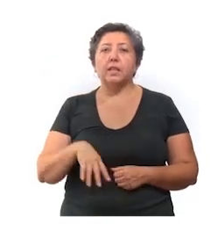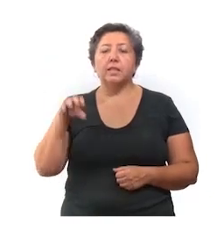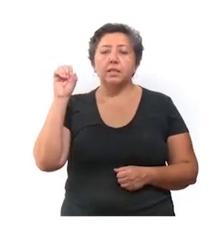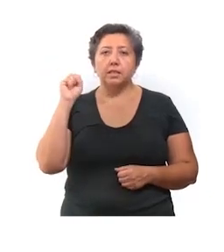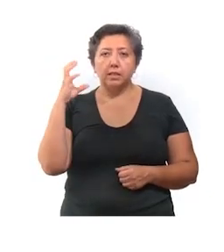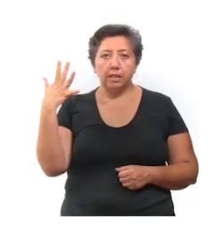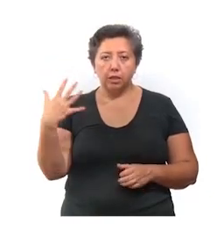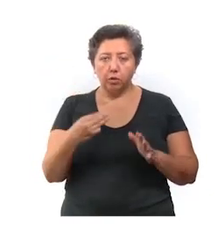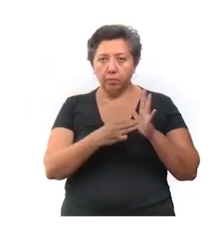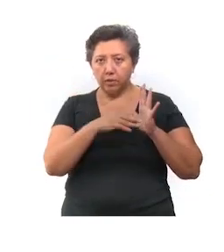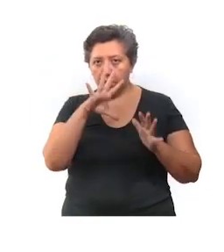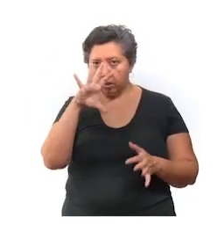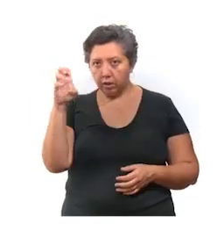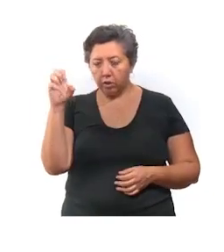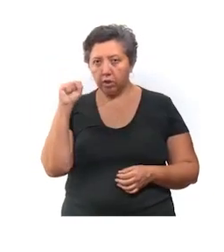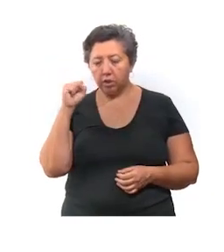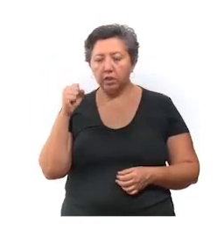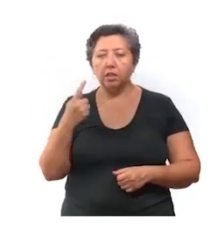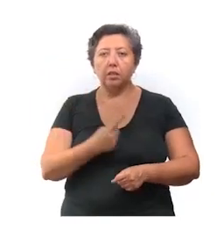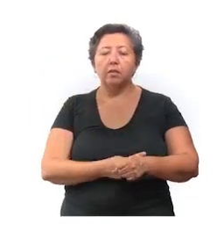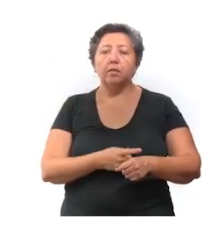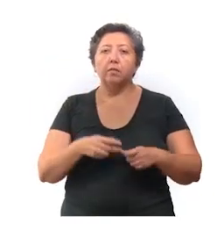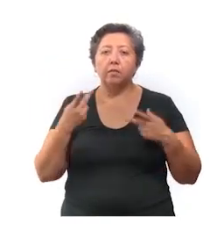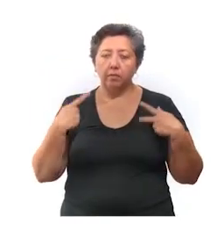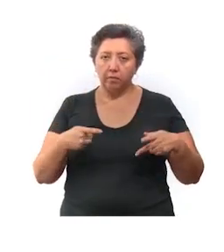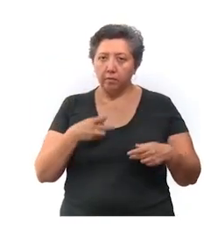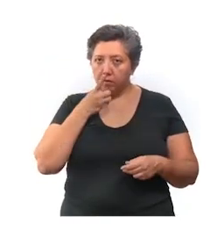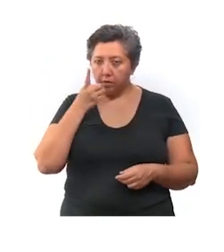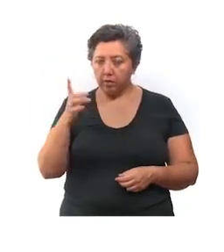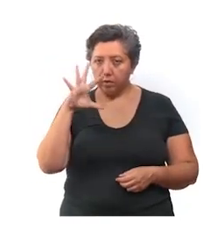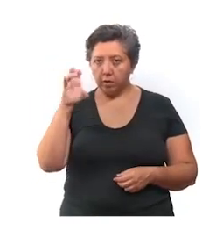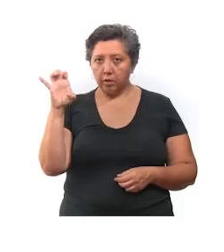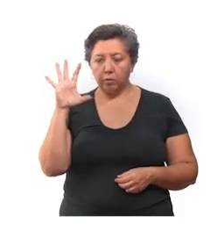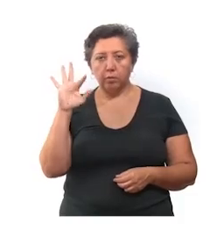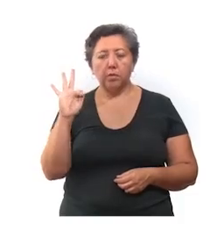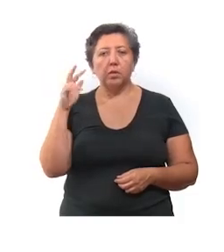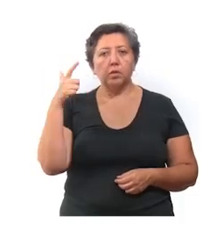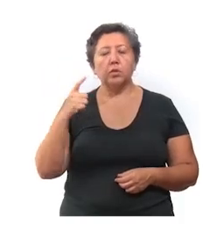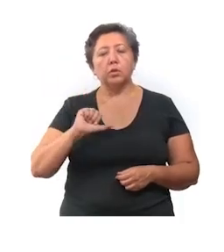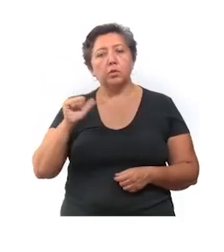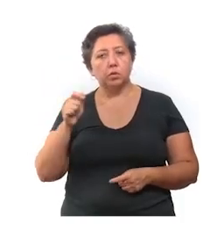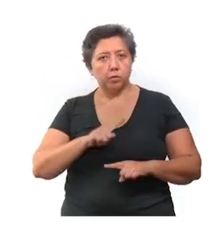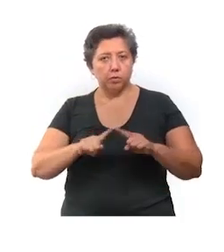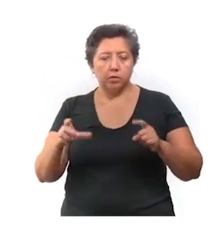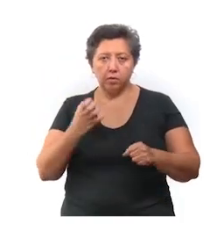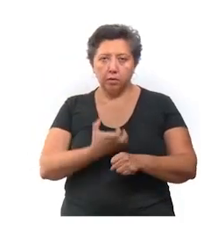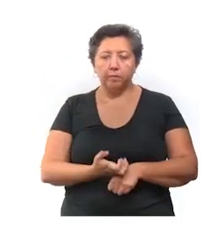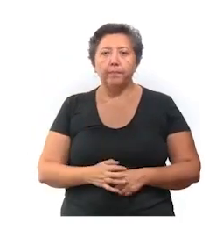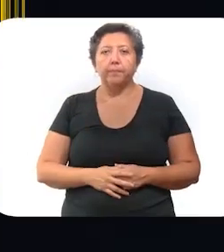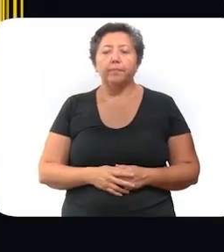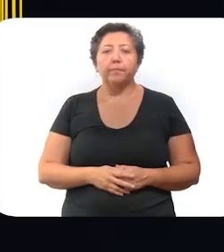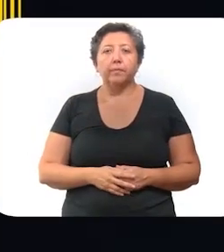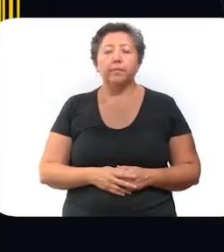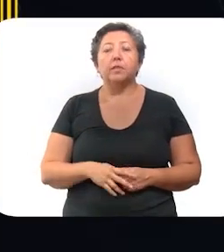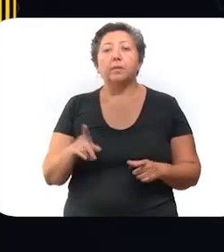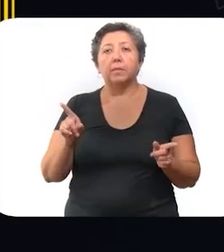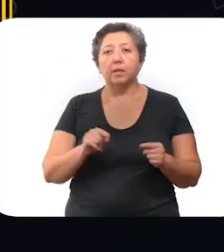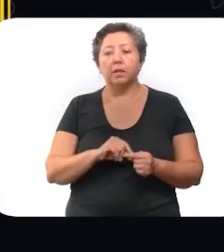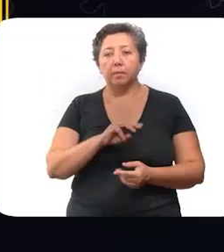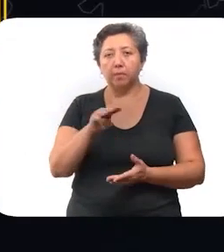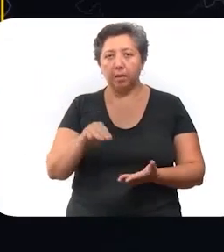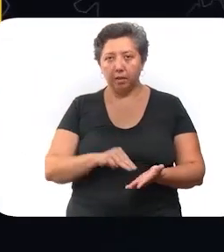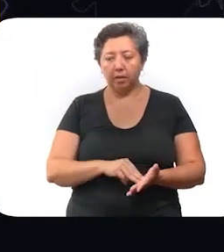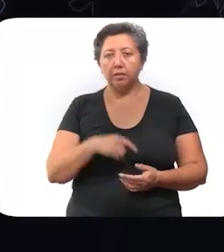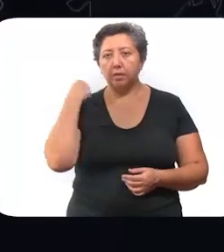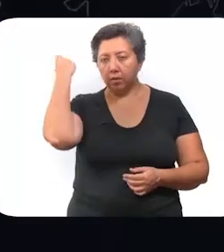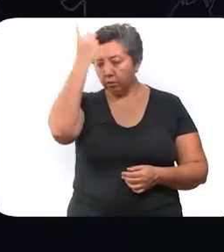los 65.560 casos positivos, 547 son de otro país u otro estado. Específicamente,